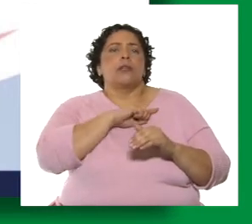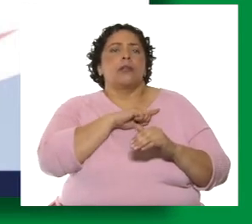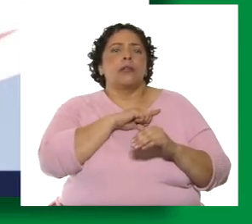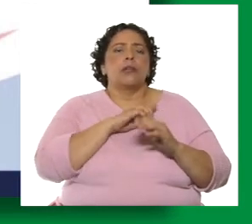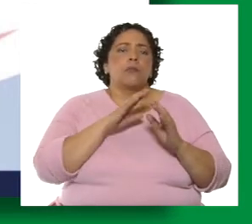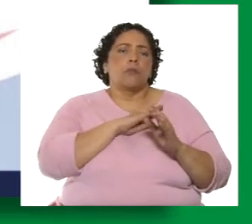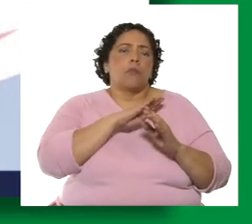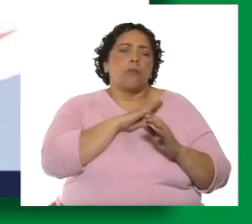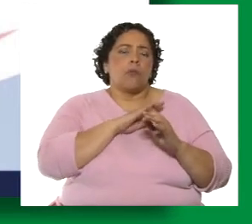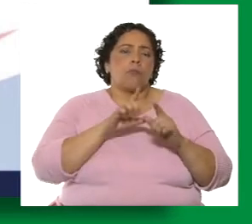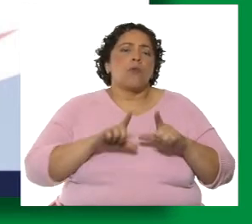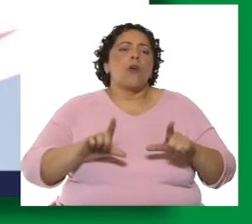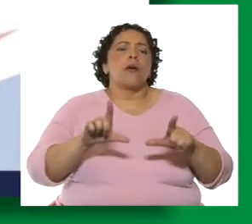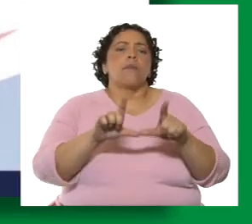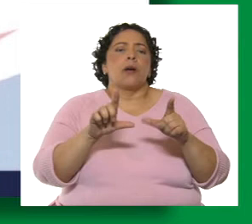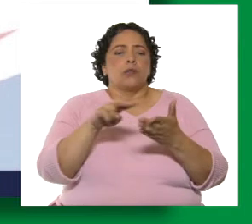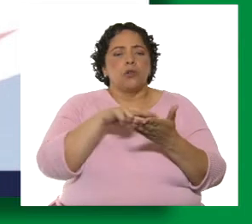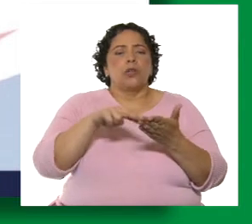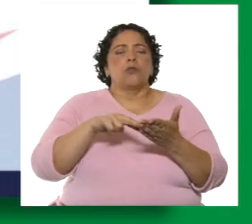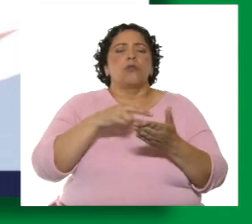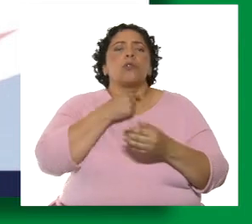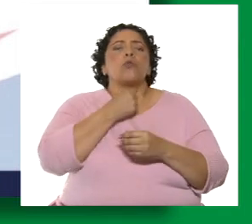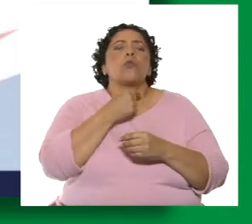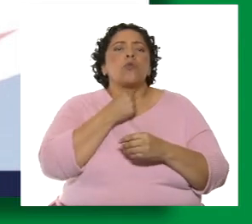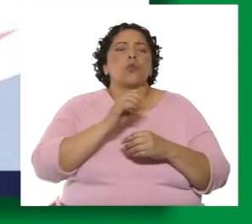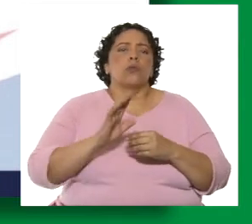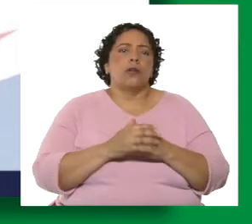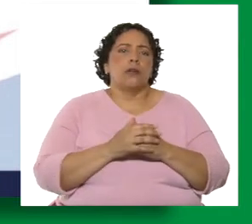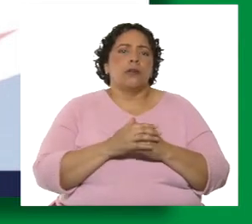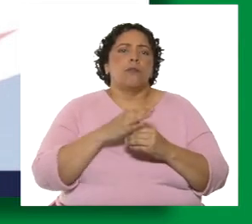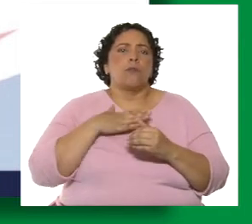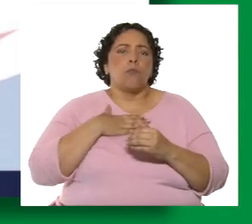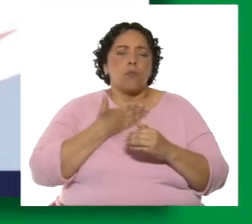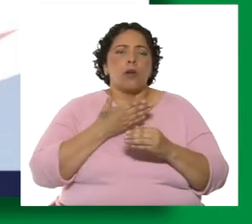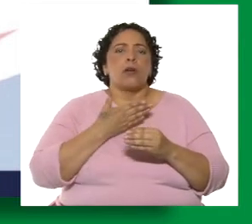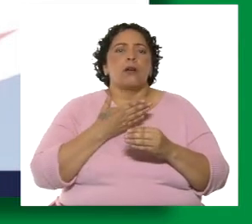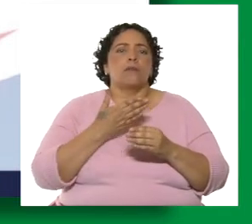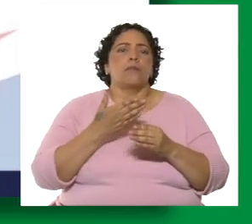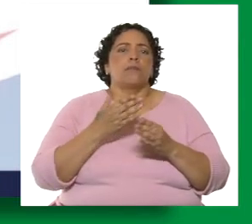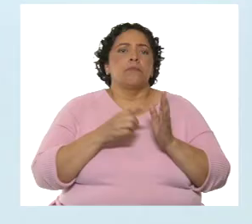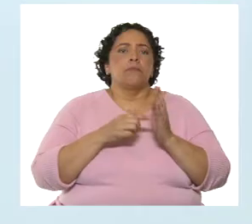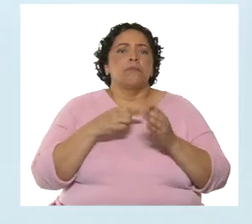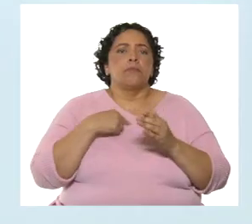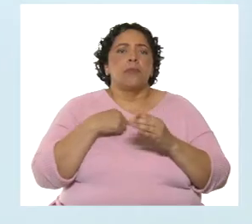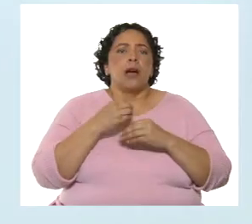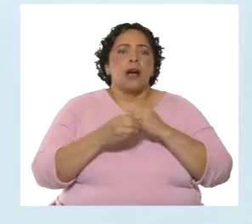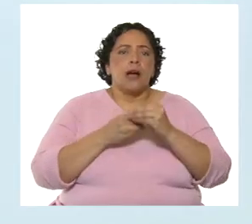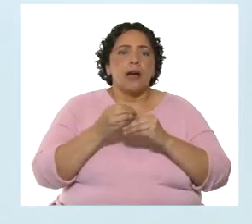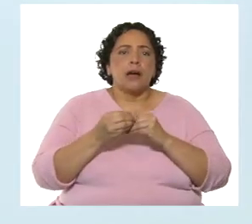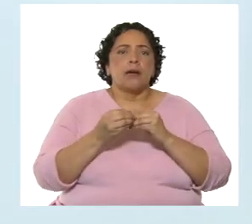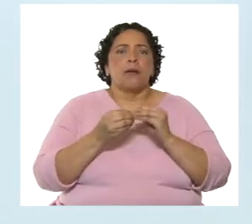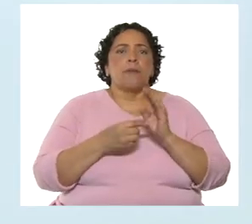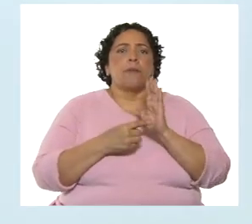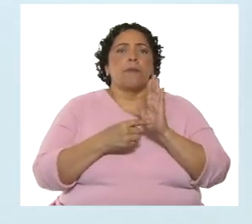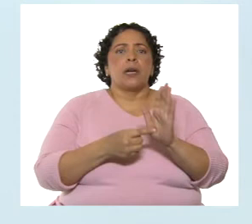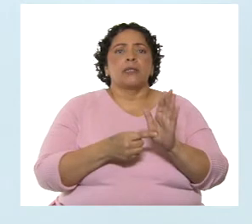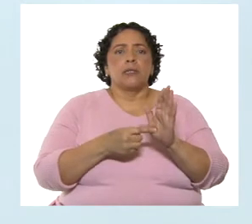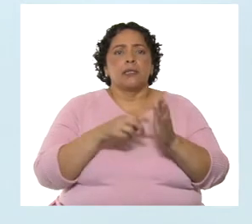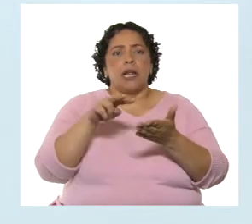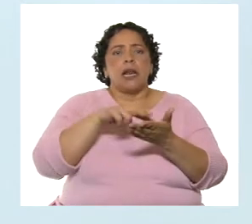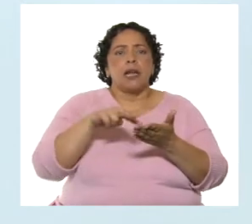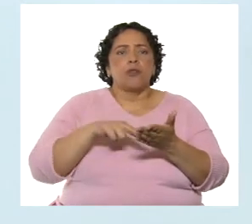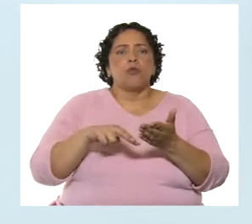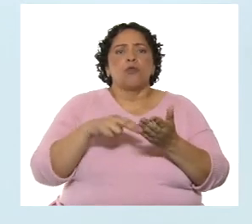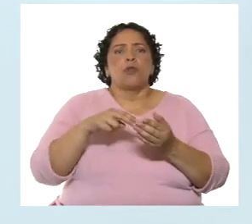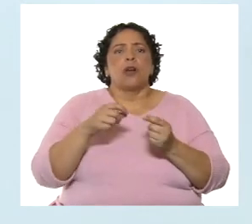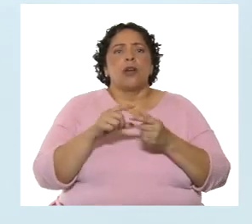las lecturas de su agrado, que puedan convivir y puedan presenciar todo lo que tiene que ver con lecturas